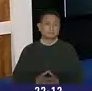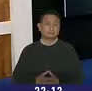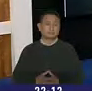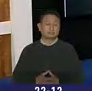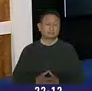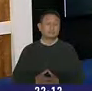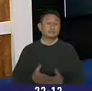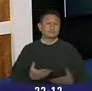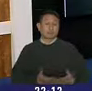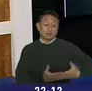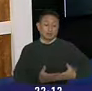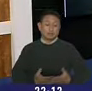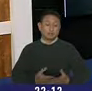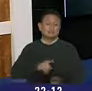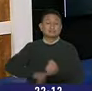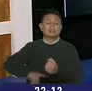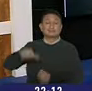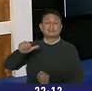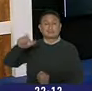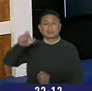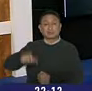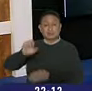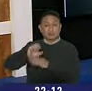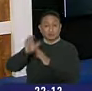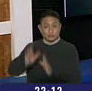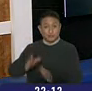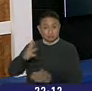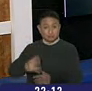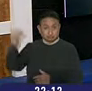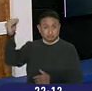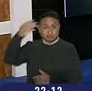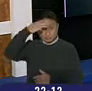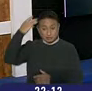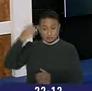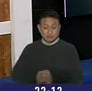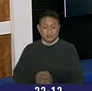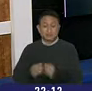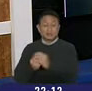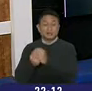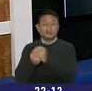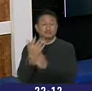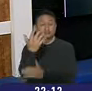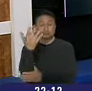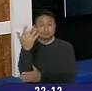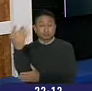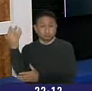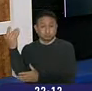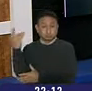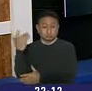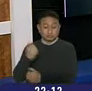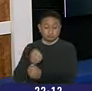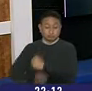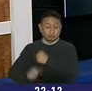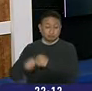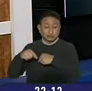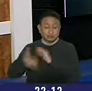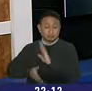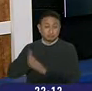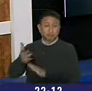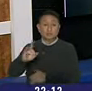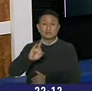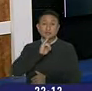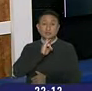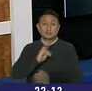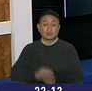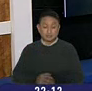Un bebé, hijo de migrantes ecuatorianos, nació en la selva de Darién cuando sus progenitores trataban de llegar a los Estados Unidos.